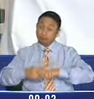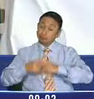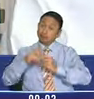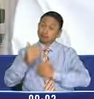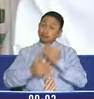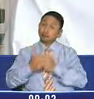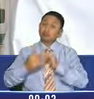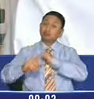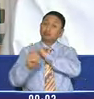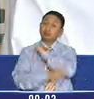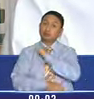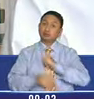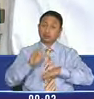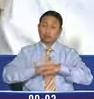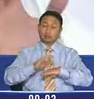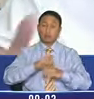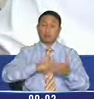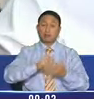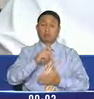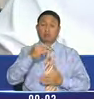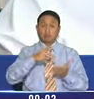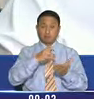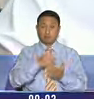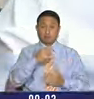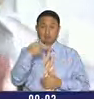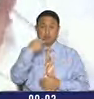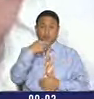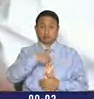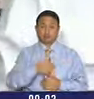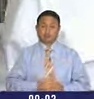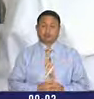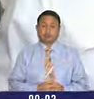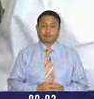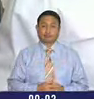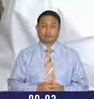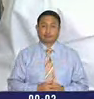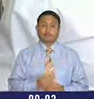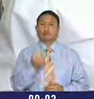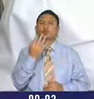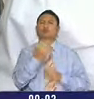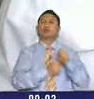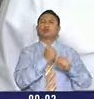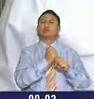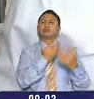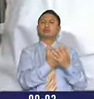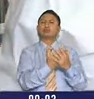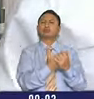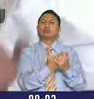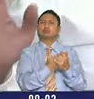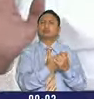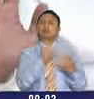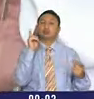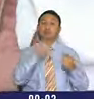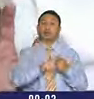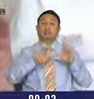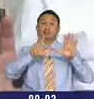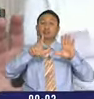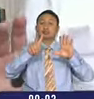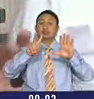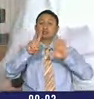proceso penal por defraudación tributaria. Esa es la competencia de la administración tributaria. ¿Y se sanciona con cuántos años de pena privativa de la libertad? Hasta